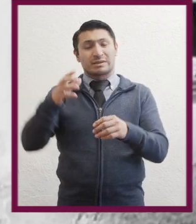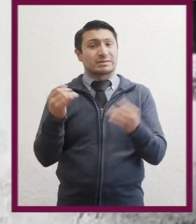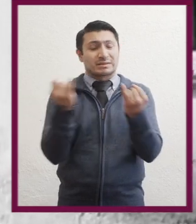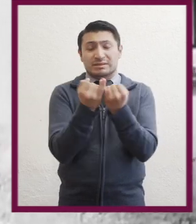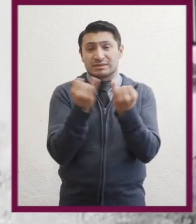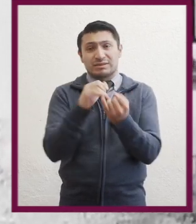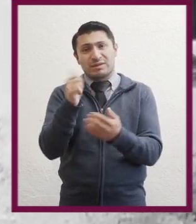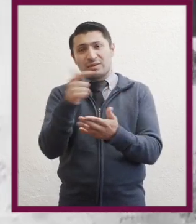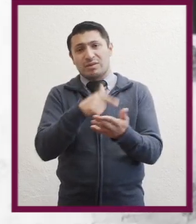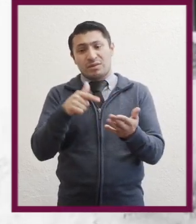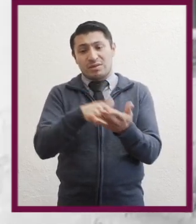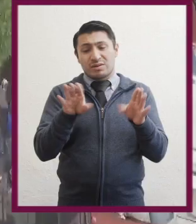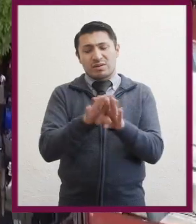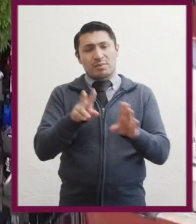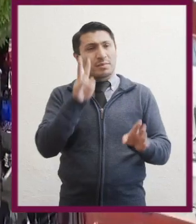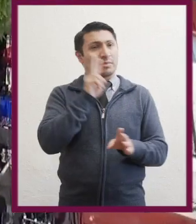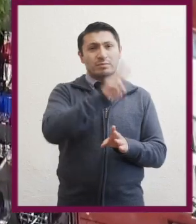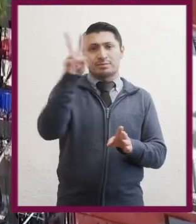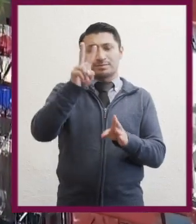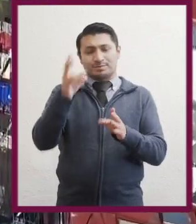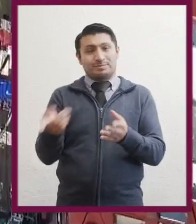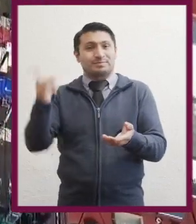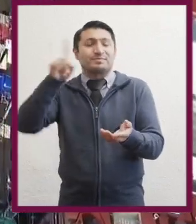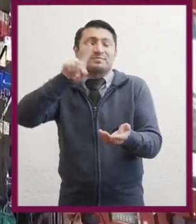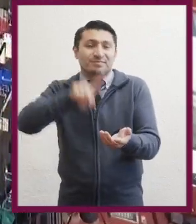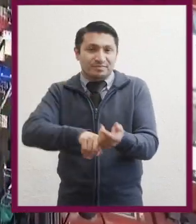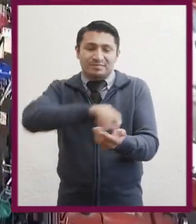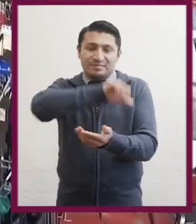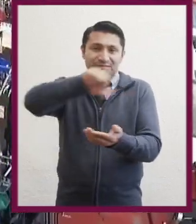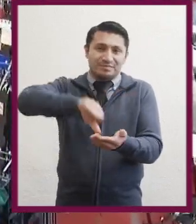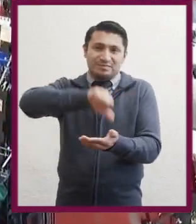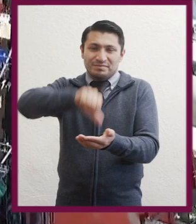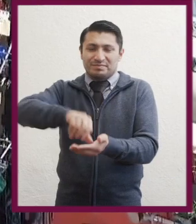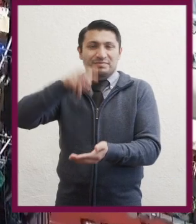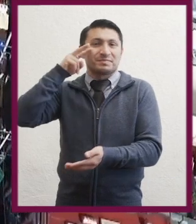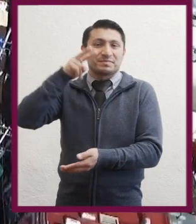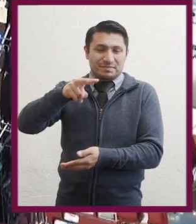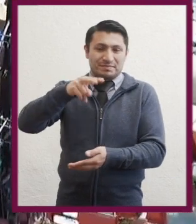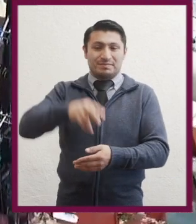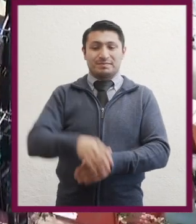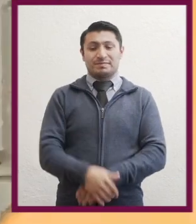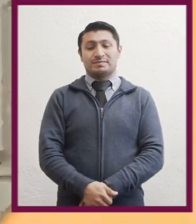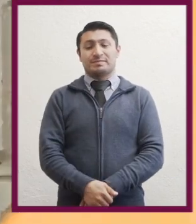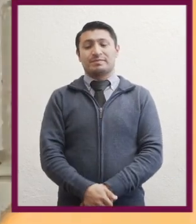poblaciones coloniales, su fachada resalta en el corazón del espacio urbano.